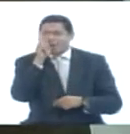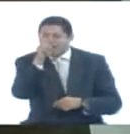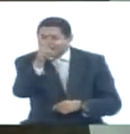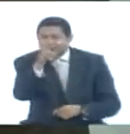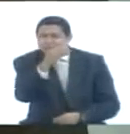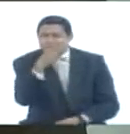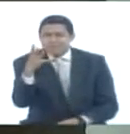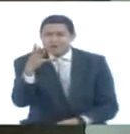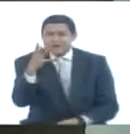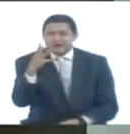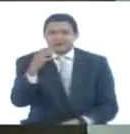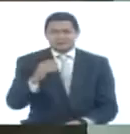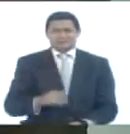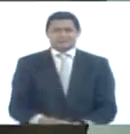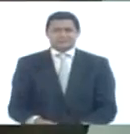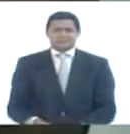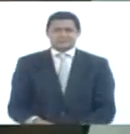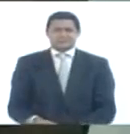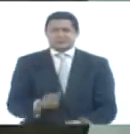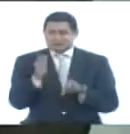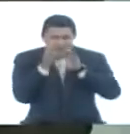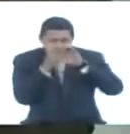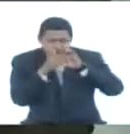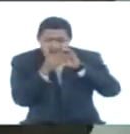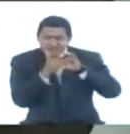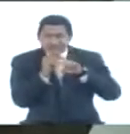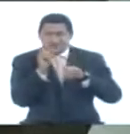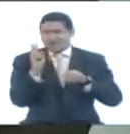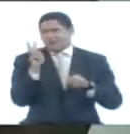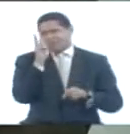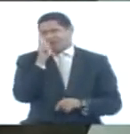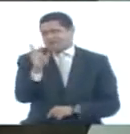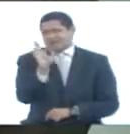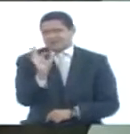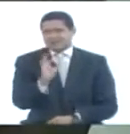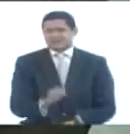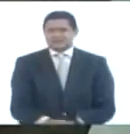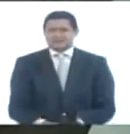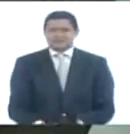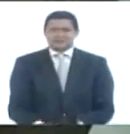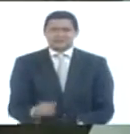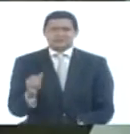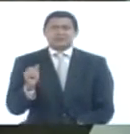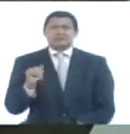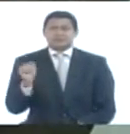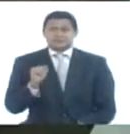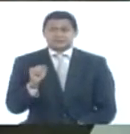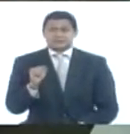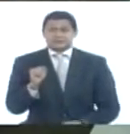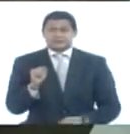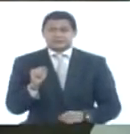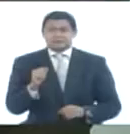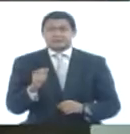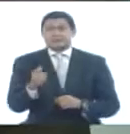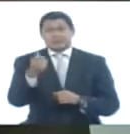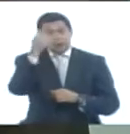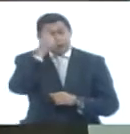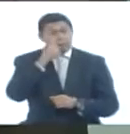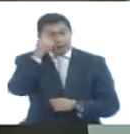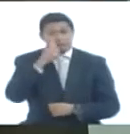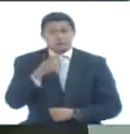bien en la retina. Y al no enfocarse bien en la retina, no se puede ver. Es así, entonces ahí también vienen los tratamientos y las